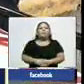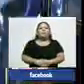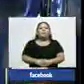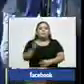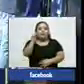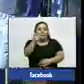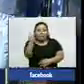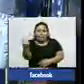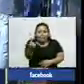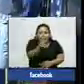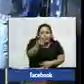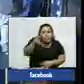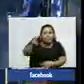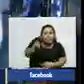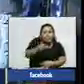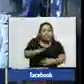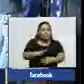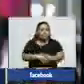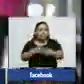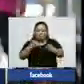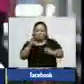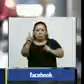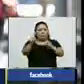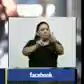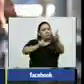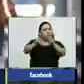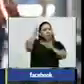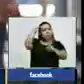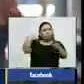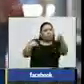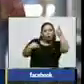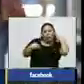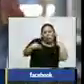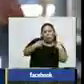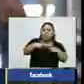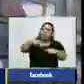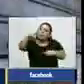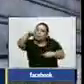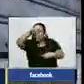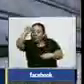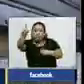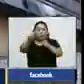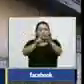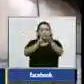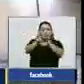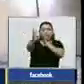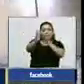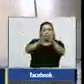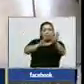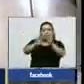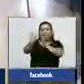Ante los uniformados, decenas de hombres y mujeres se dirigen rumbo a sus trabajos.